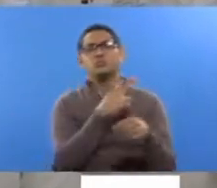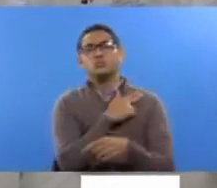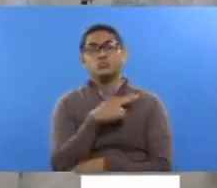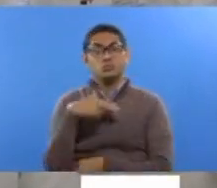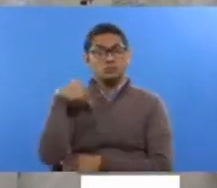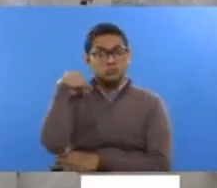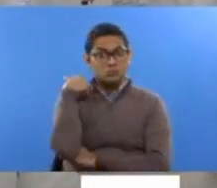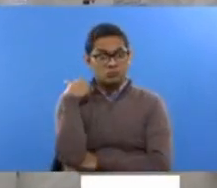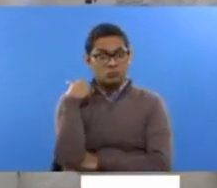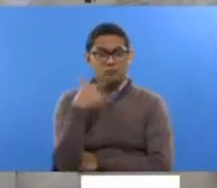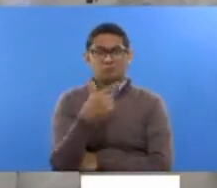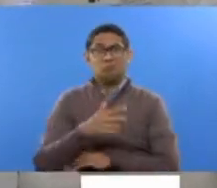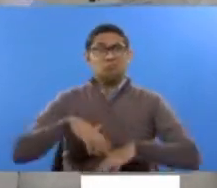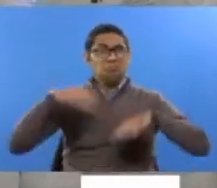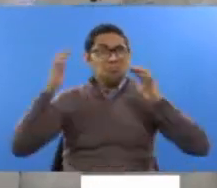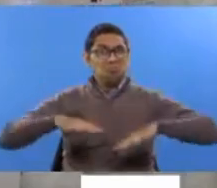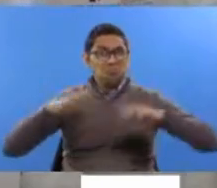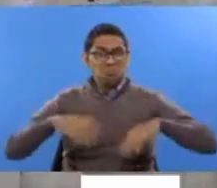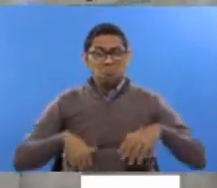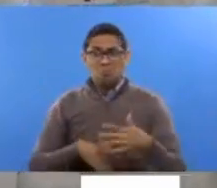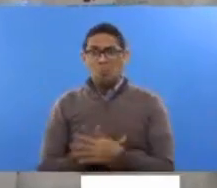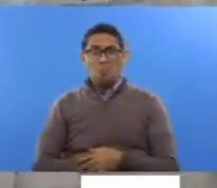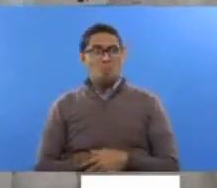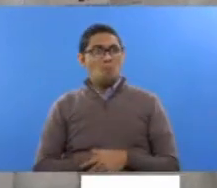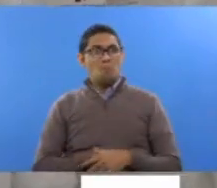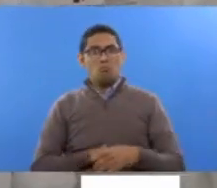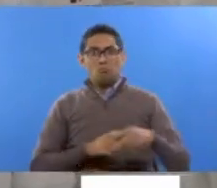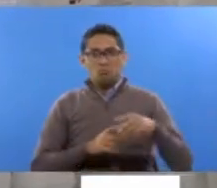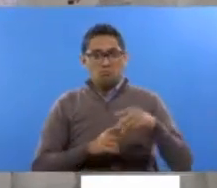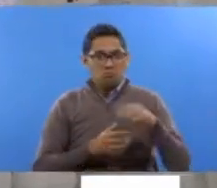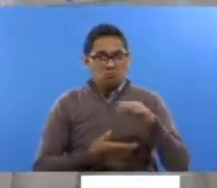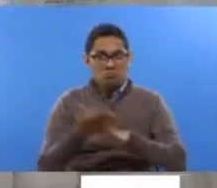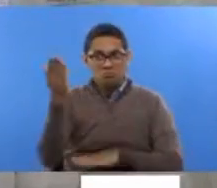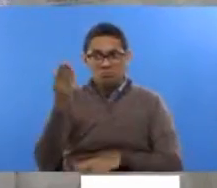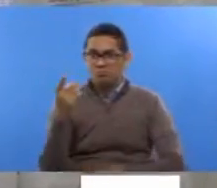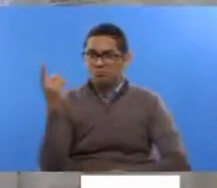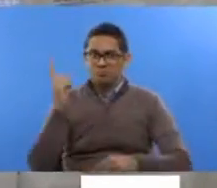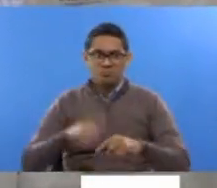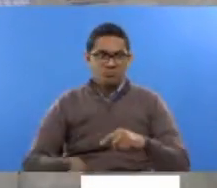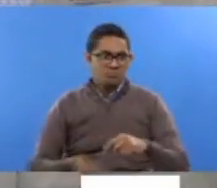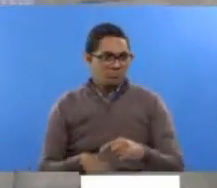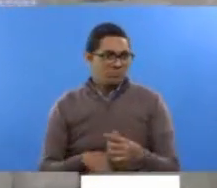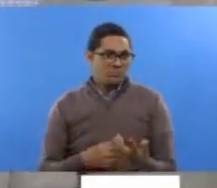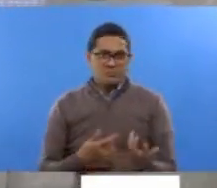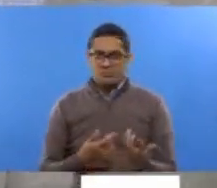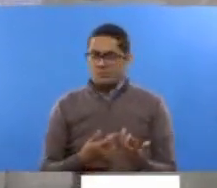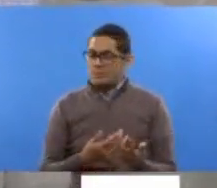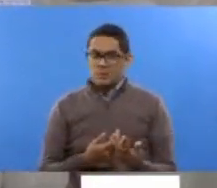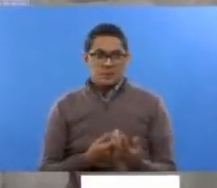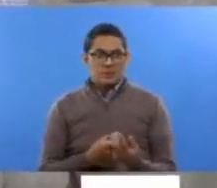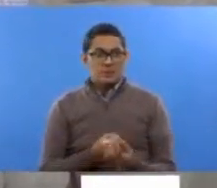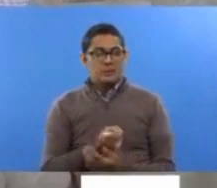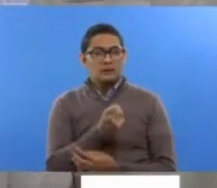donde se nos cierra el tiempo y verdaderamente no quiero hablar ni de Melo ni de ninguna cosa,